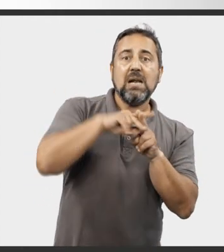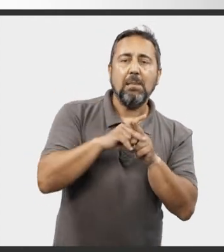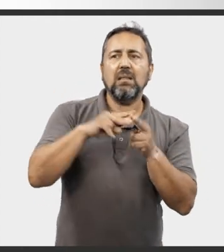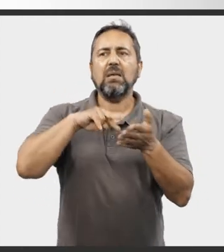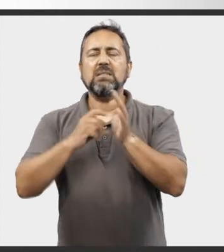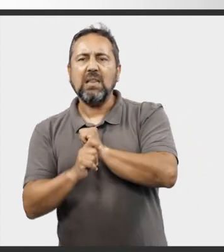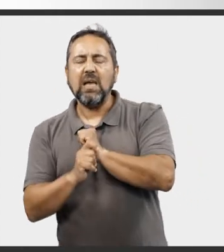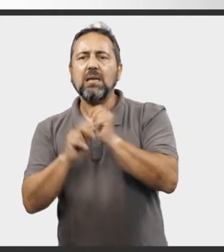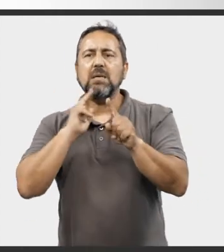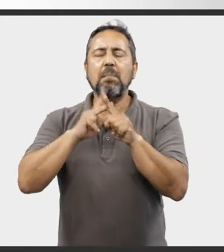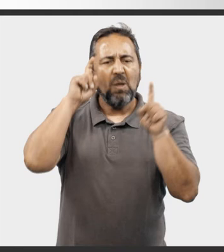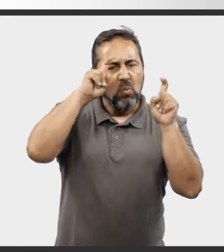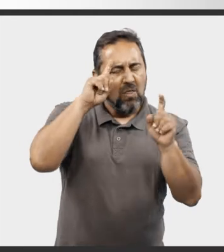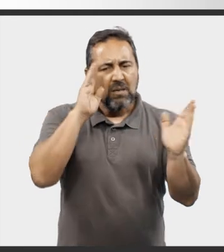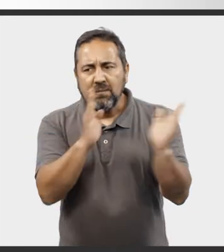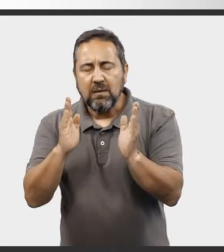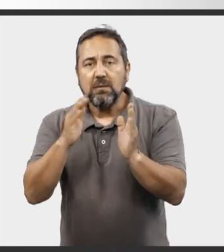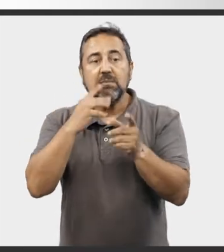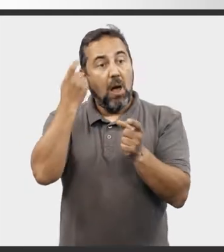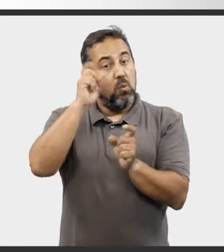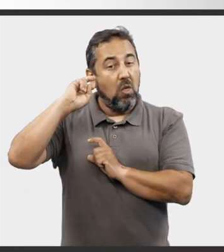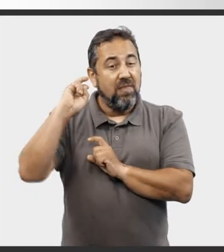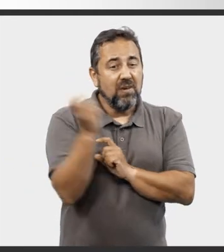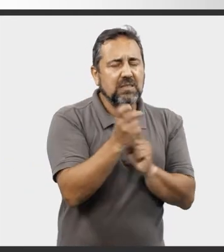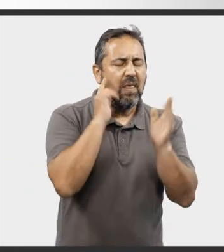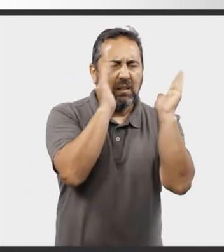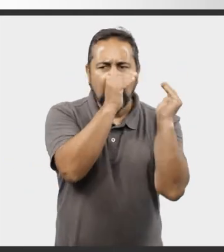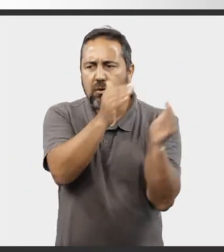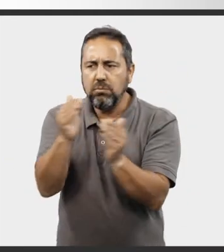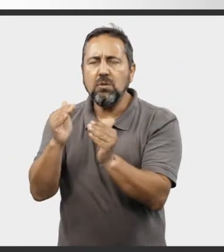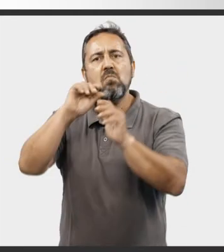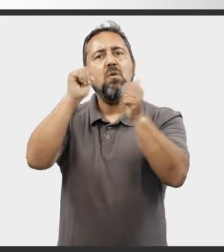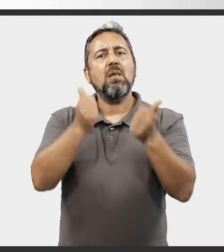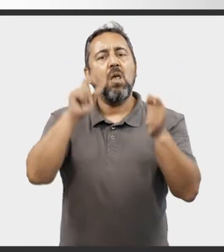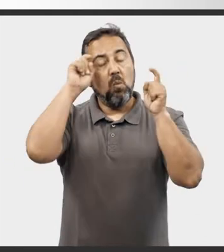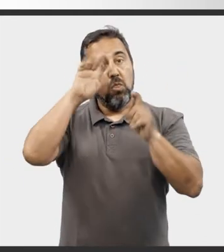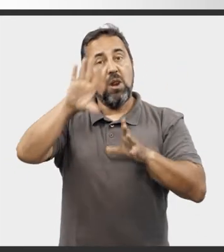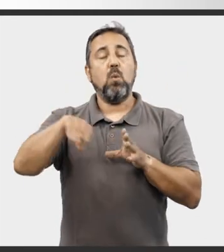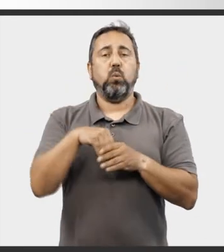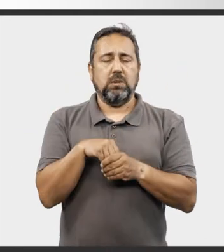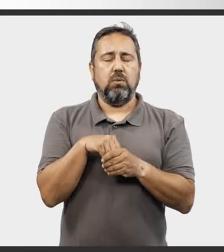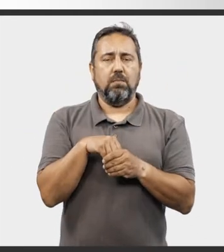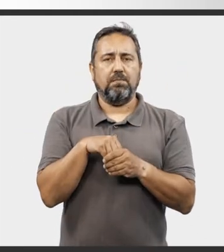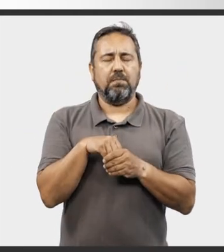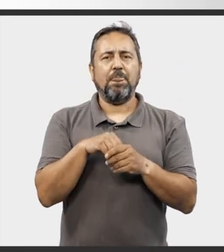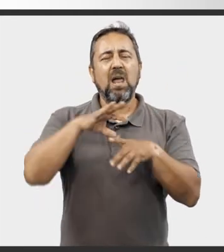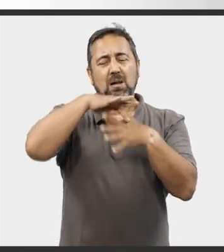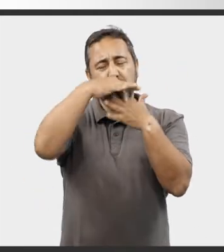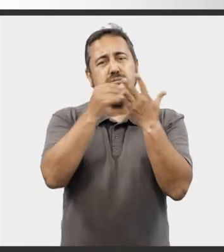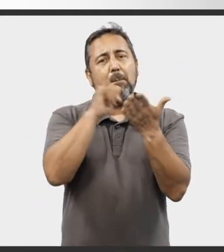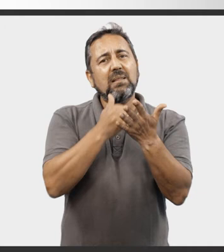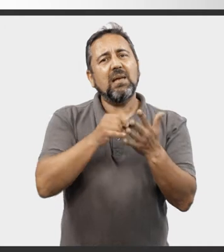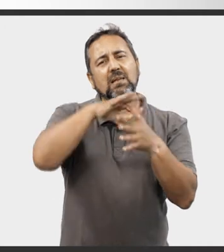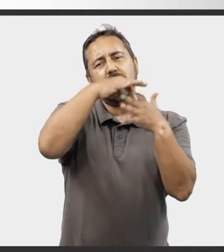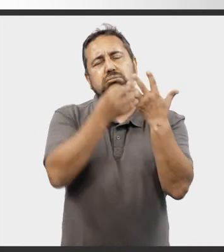educativa que atiendan a la diversidad del alumnado en un modelo de educación inclusivo las materias de lo más general a lo más